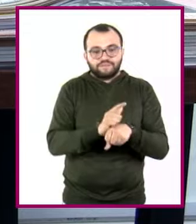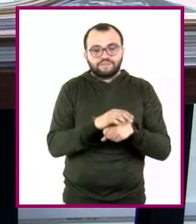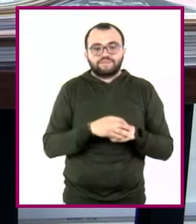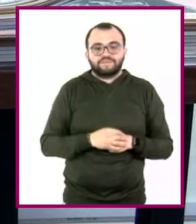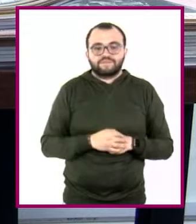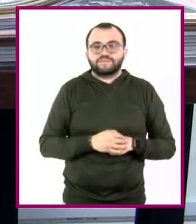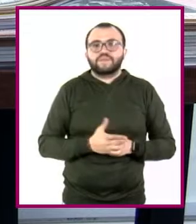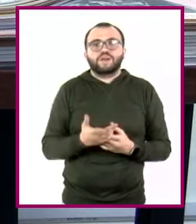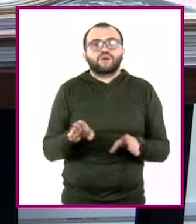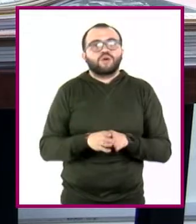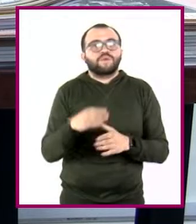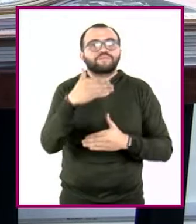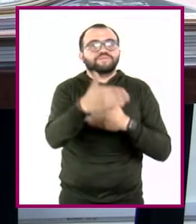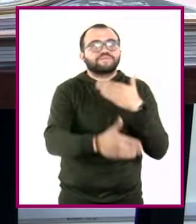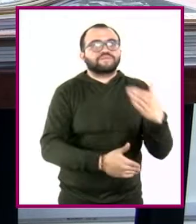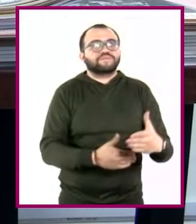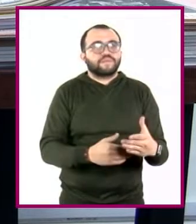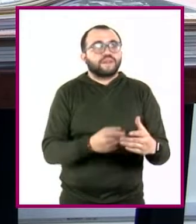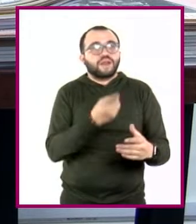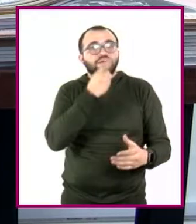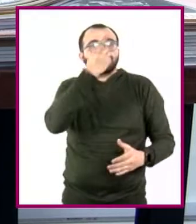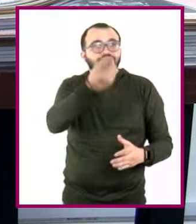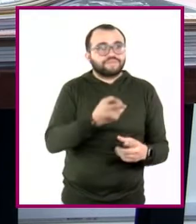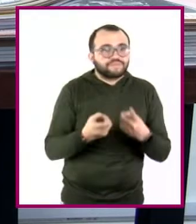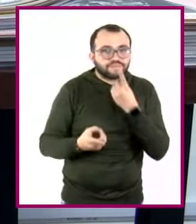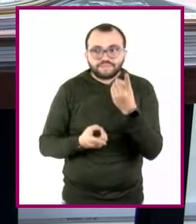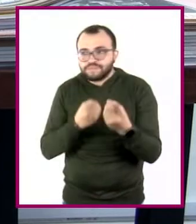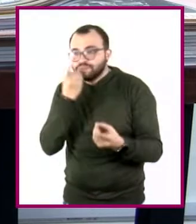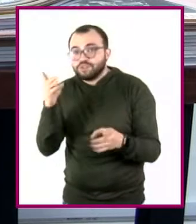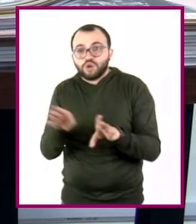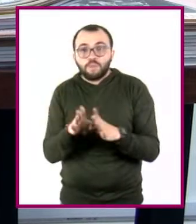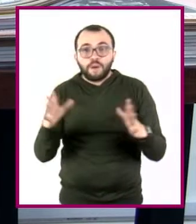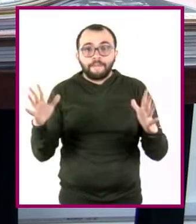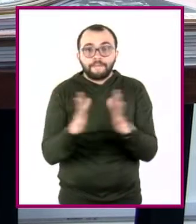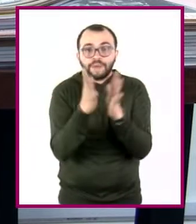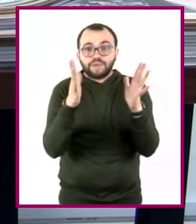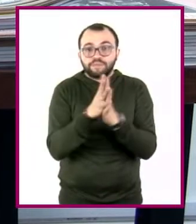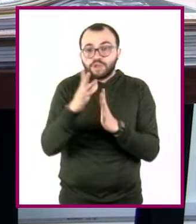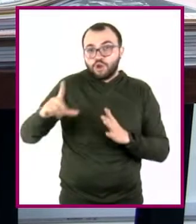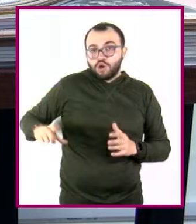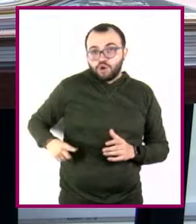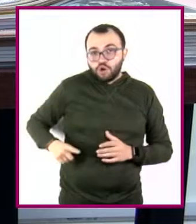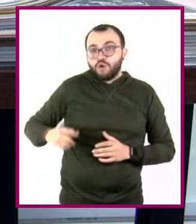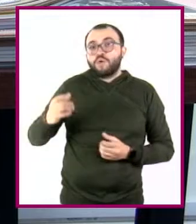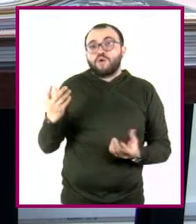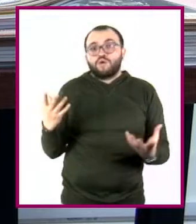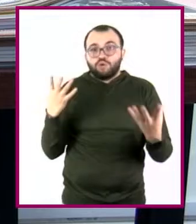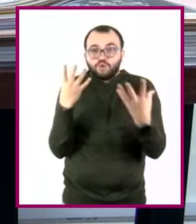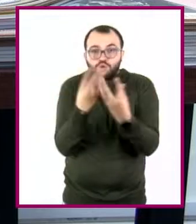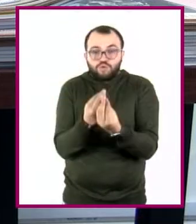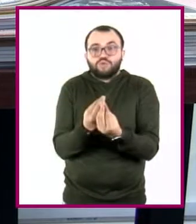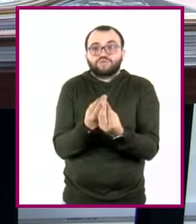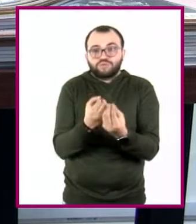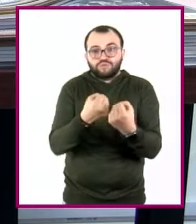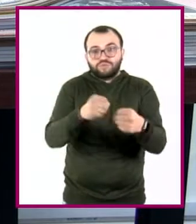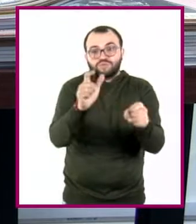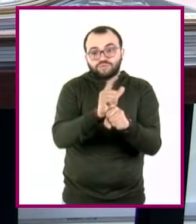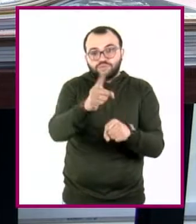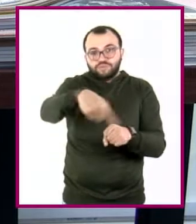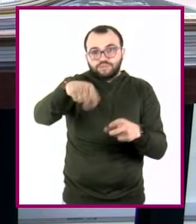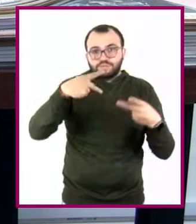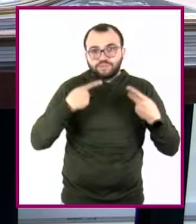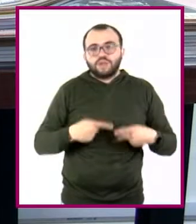resultantes de procesos de decisiones tomados a través de la coparticipación de gobierno y sociedad civil, para la obtención de